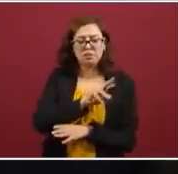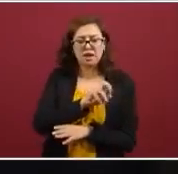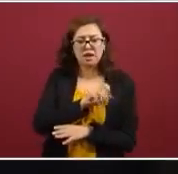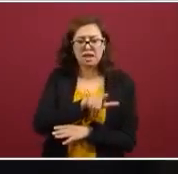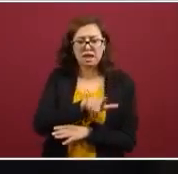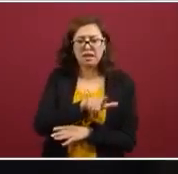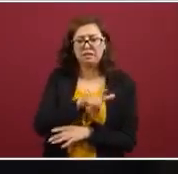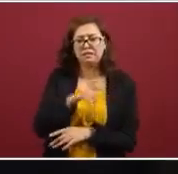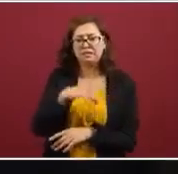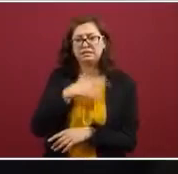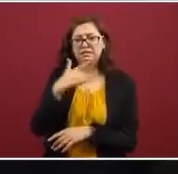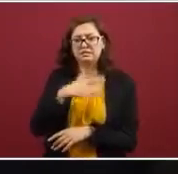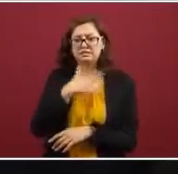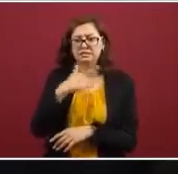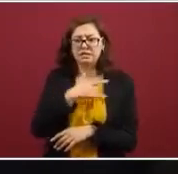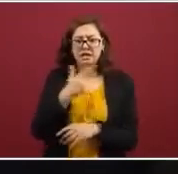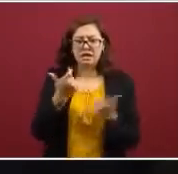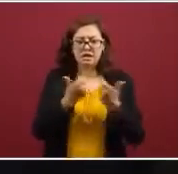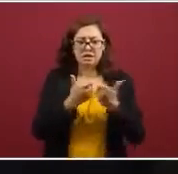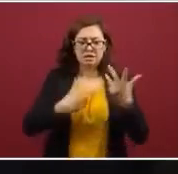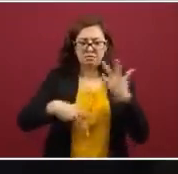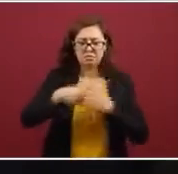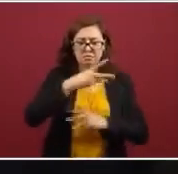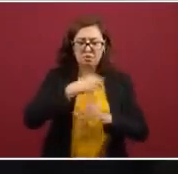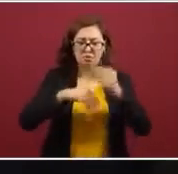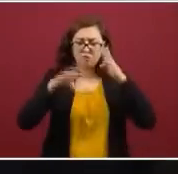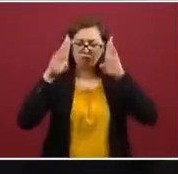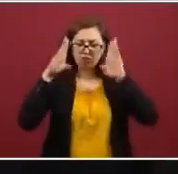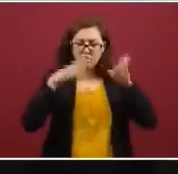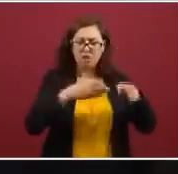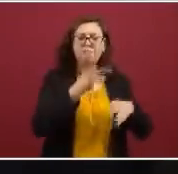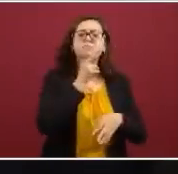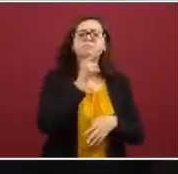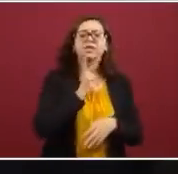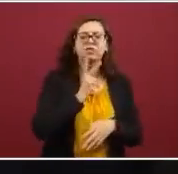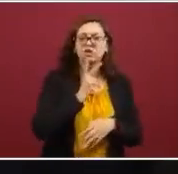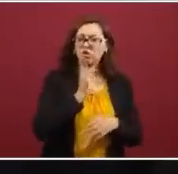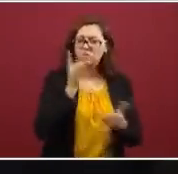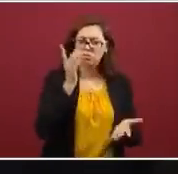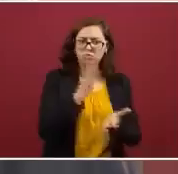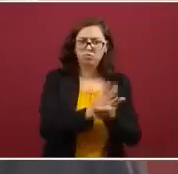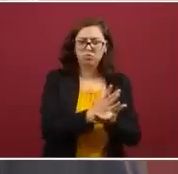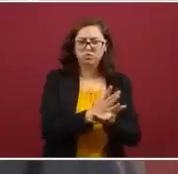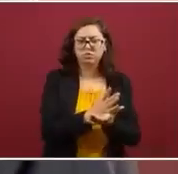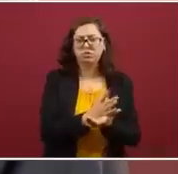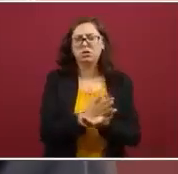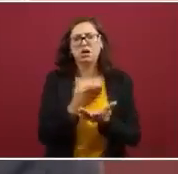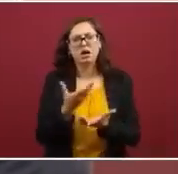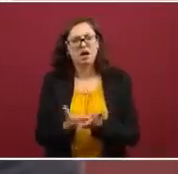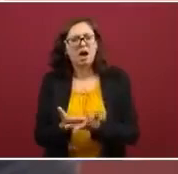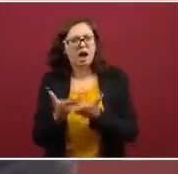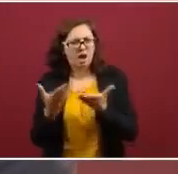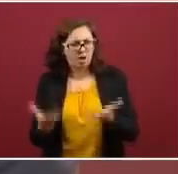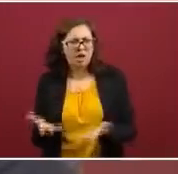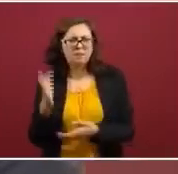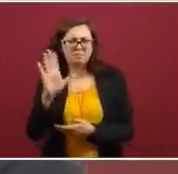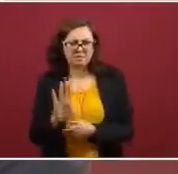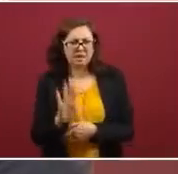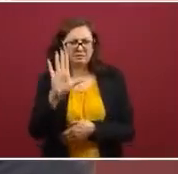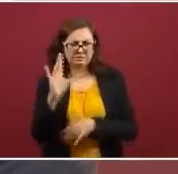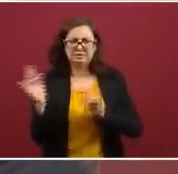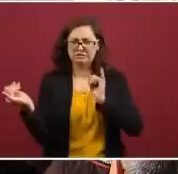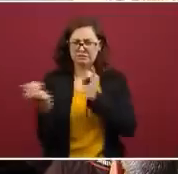petrolización de la economía mexicana, ¿se ha considerado ya este, puede ser, riesgo